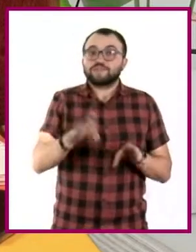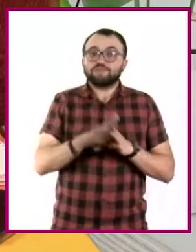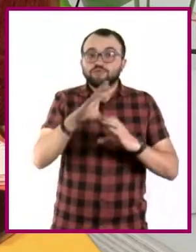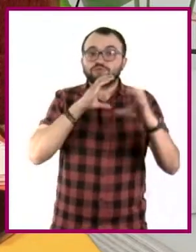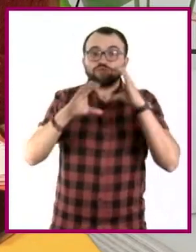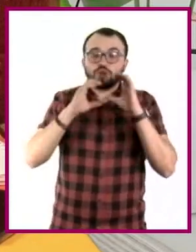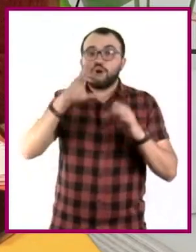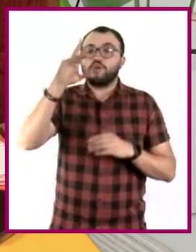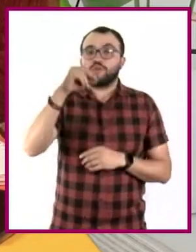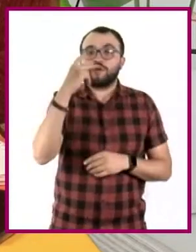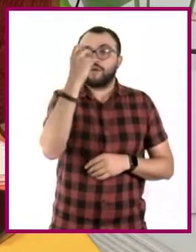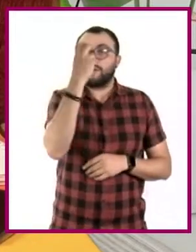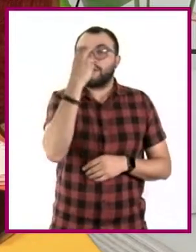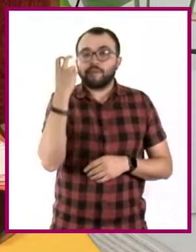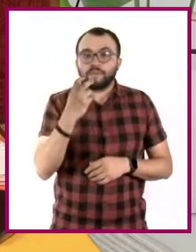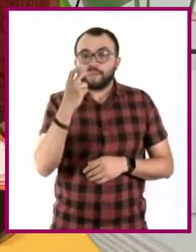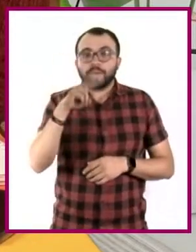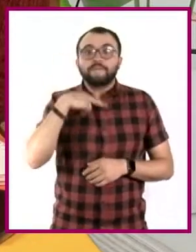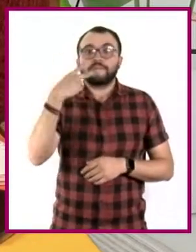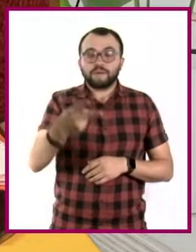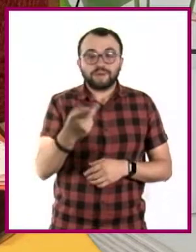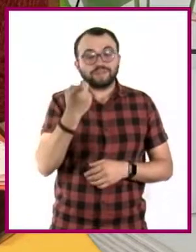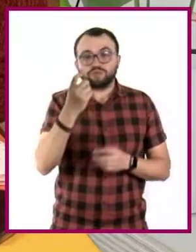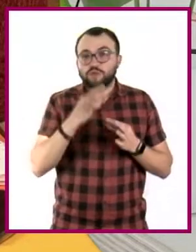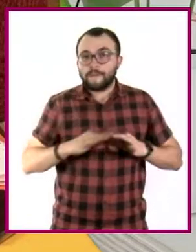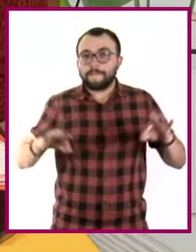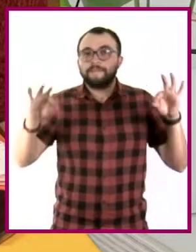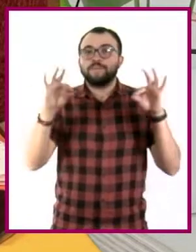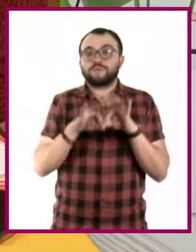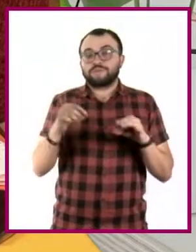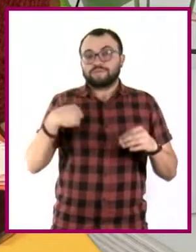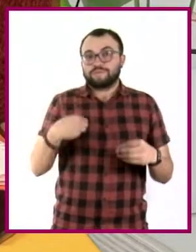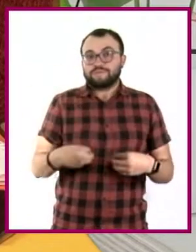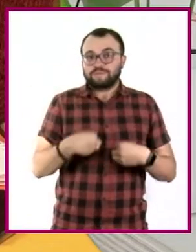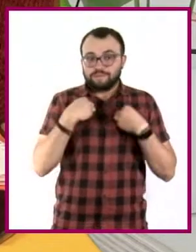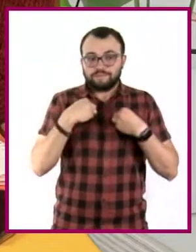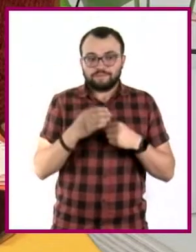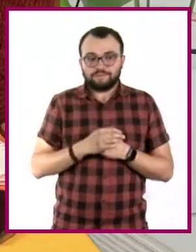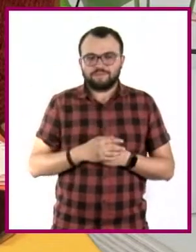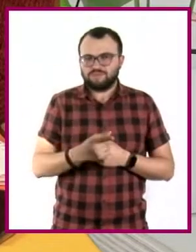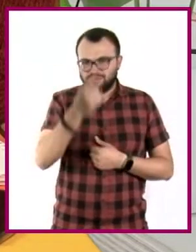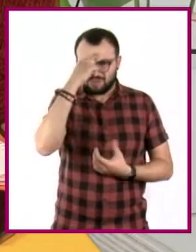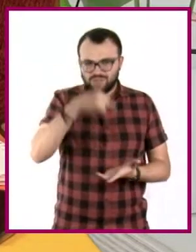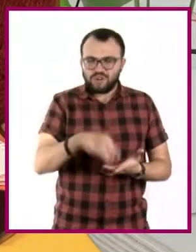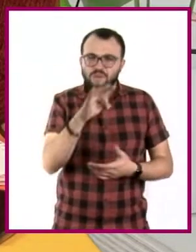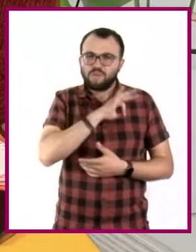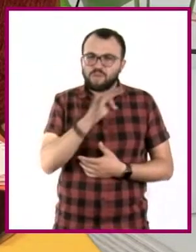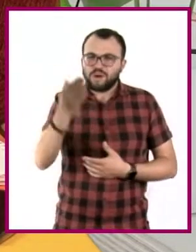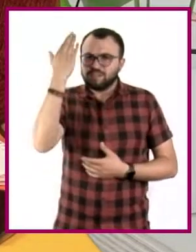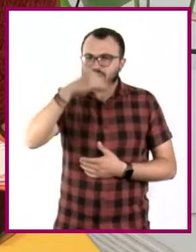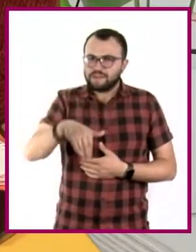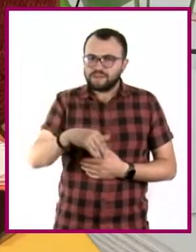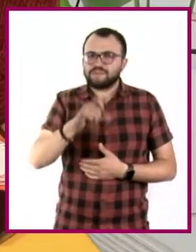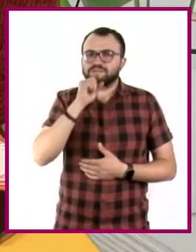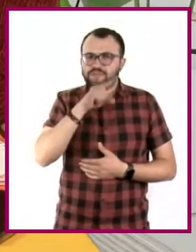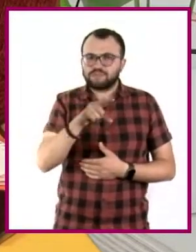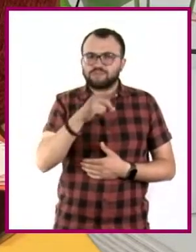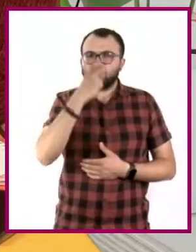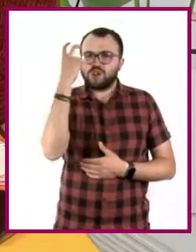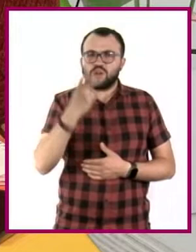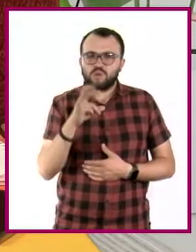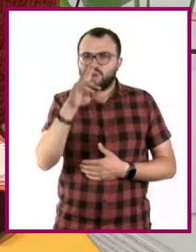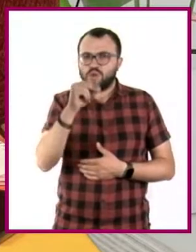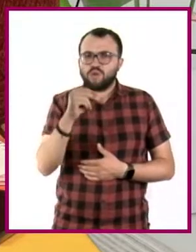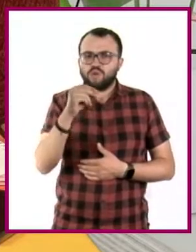verbal y el lenguaje corporal son súper importantes en nuestra vida. ¿Crees que podamos saber a través del lenguaje no verbal si